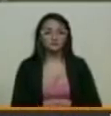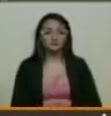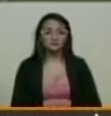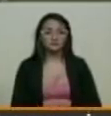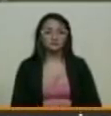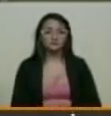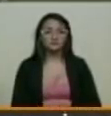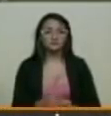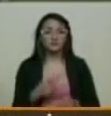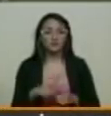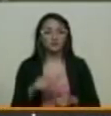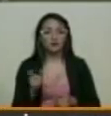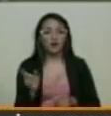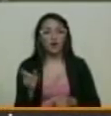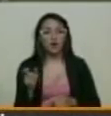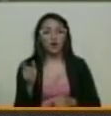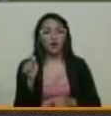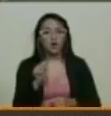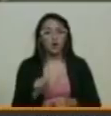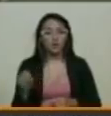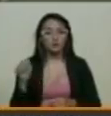Derlis Merchán, Globovisión.